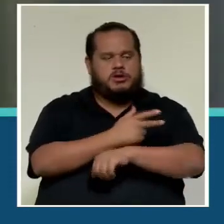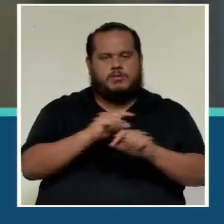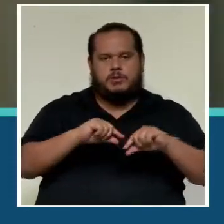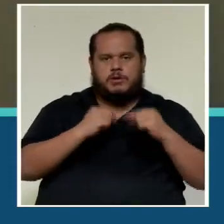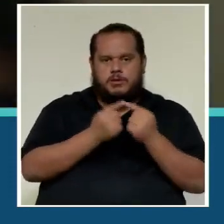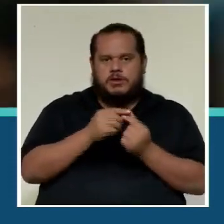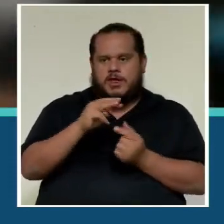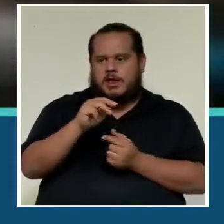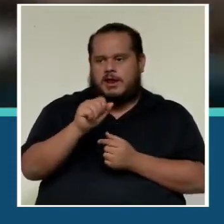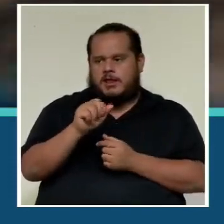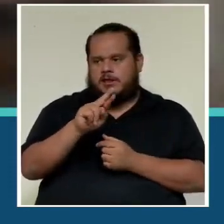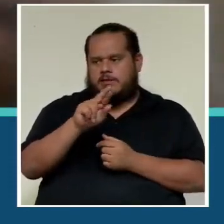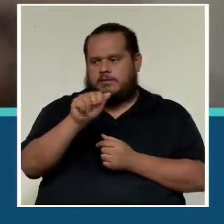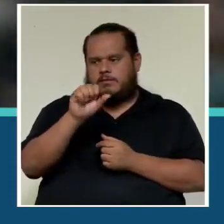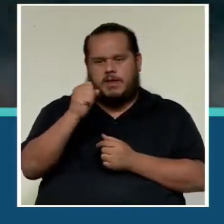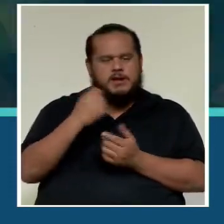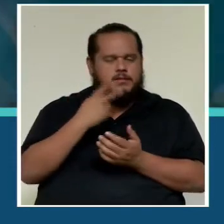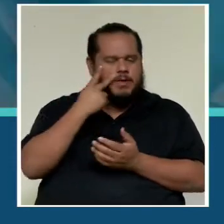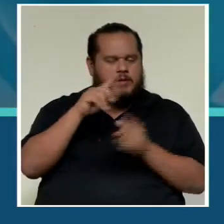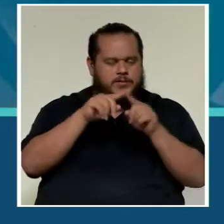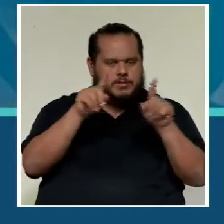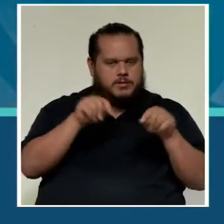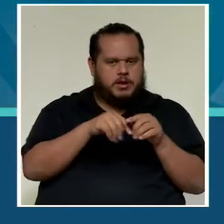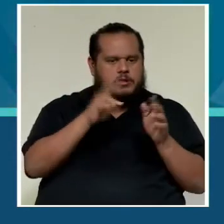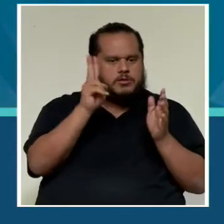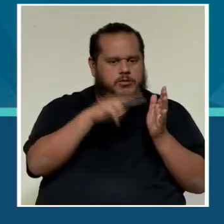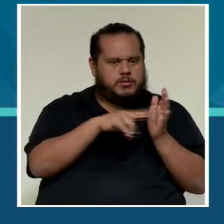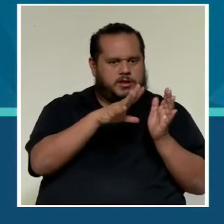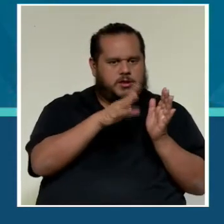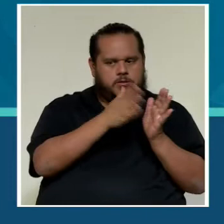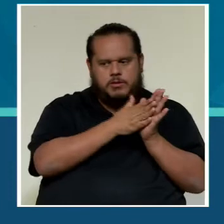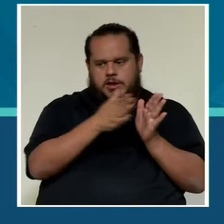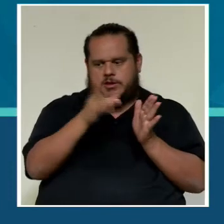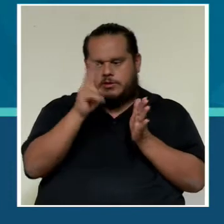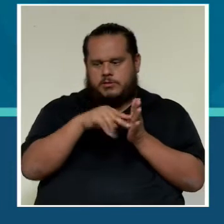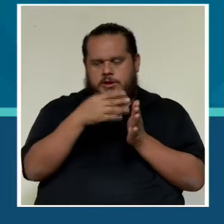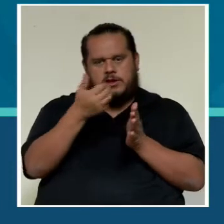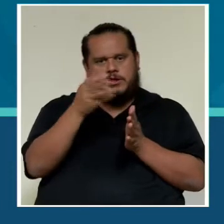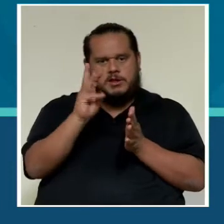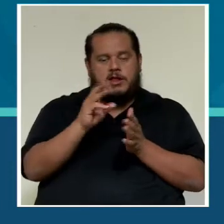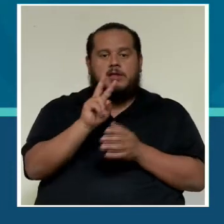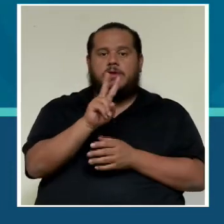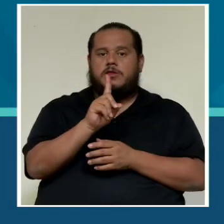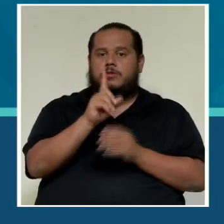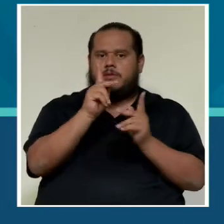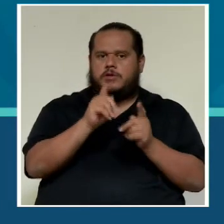de las maras. Veamos el siguiente cuadro. Del 2005 al 2016, 21 personas fueron